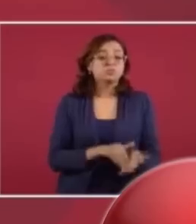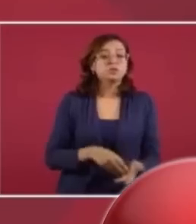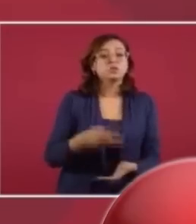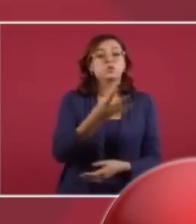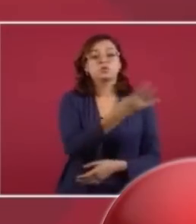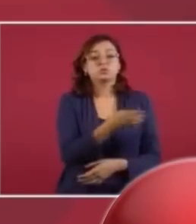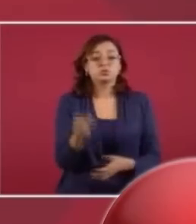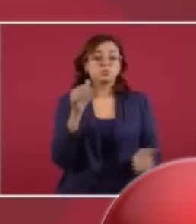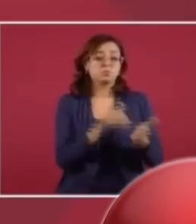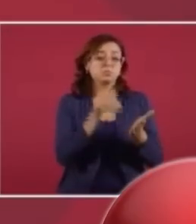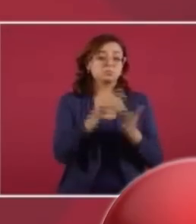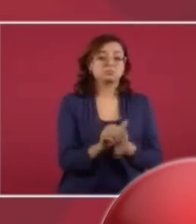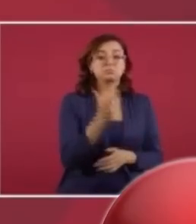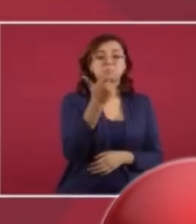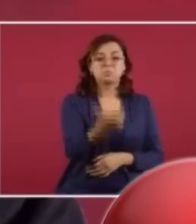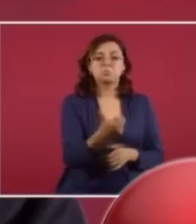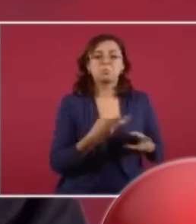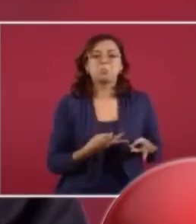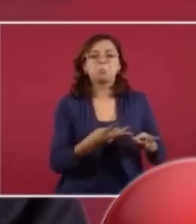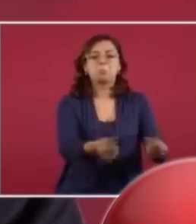2,400 millones.